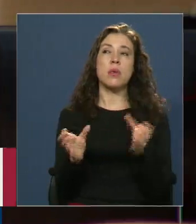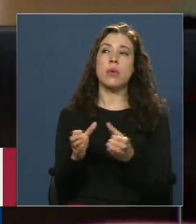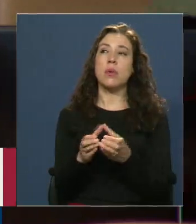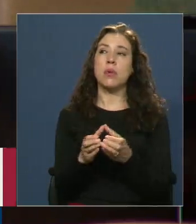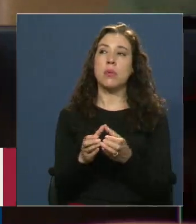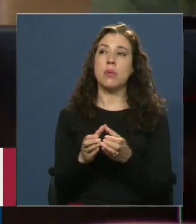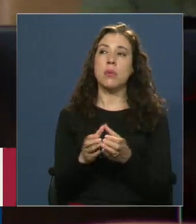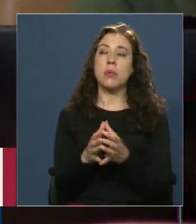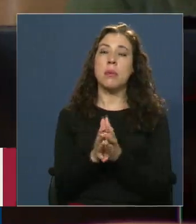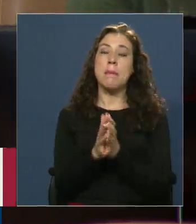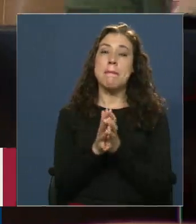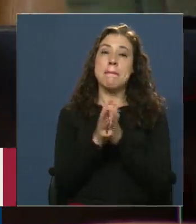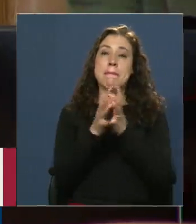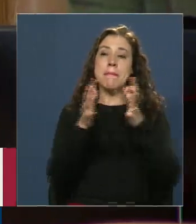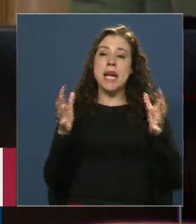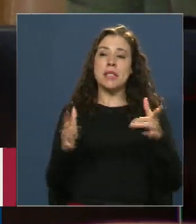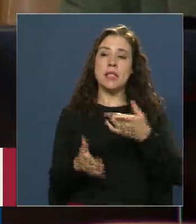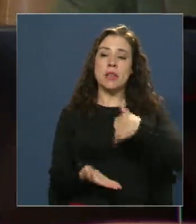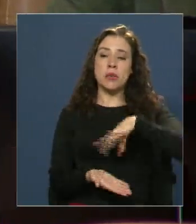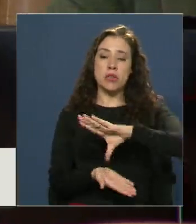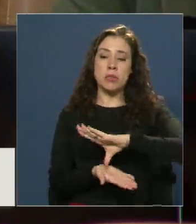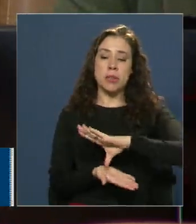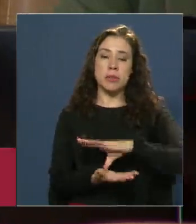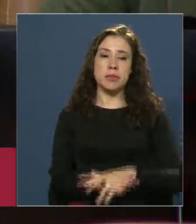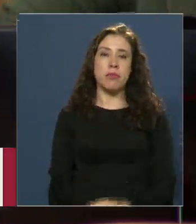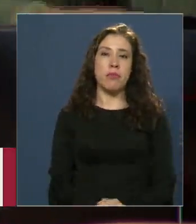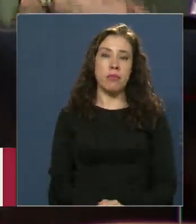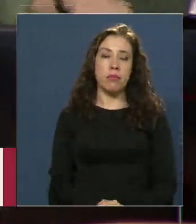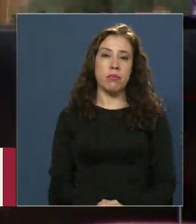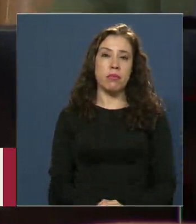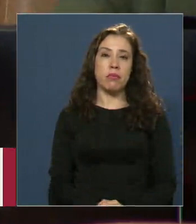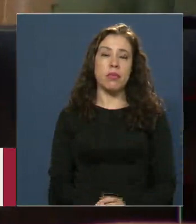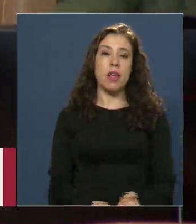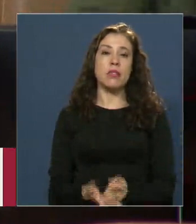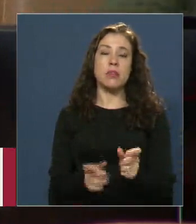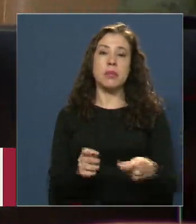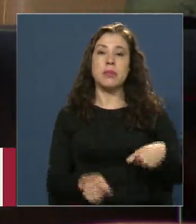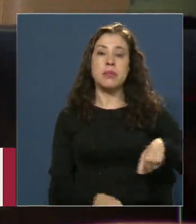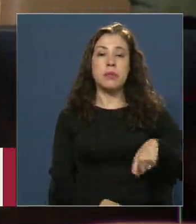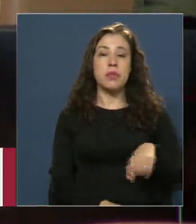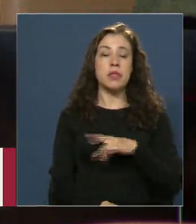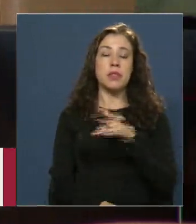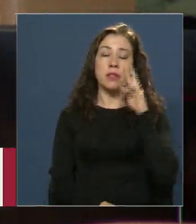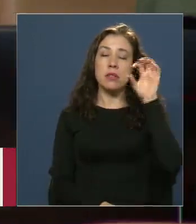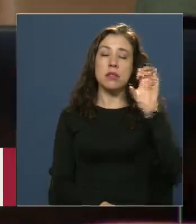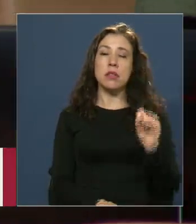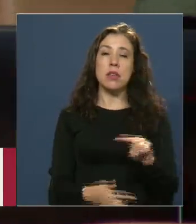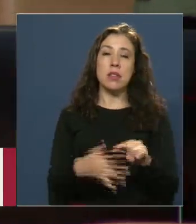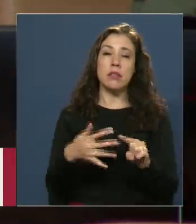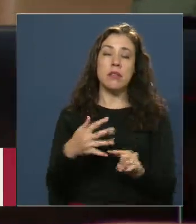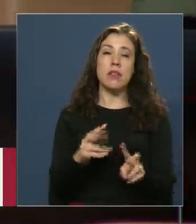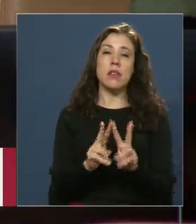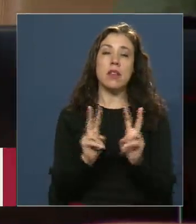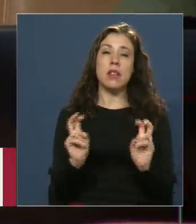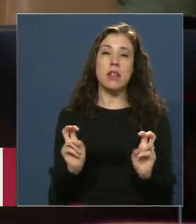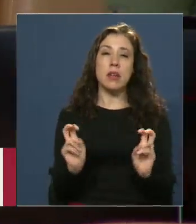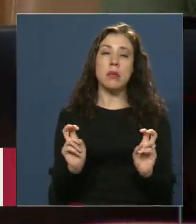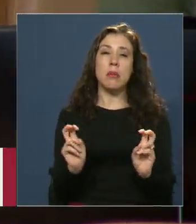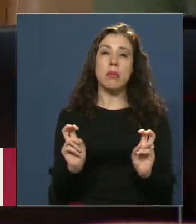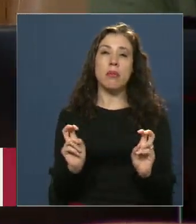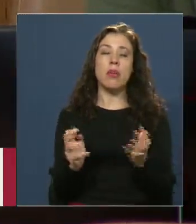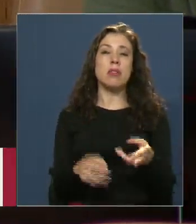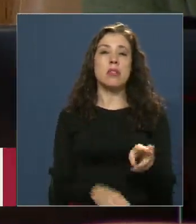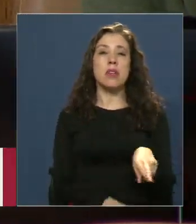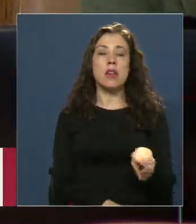de la población más grande de nuestro país. En este sentido, la Asociación de Pensionados de Chile ha detectado ciertos tópicos o materias comunes que se